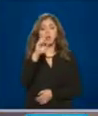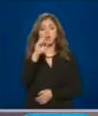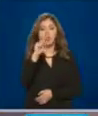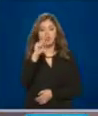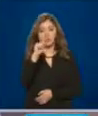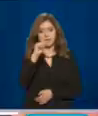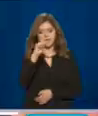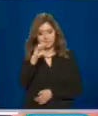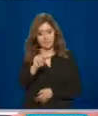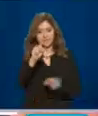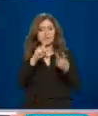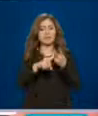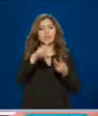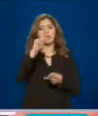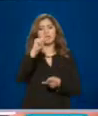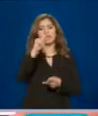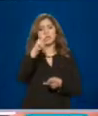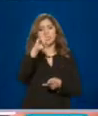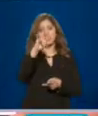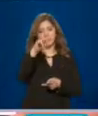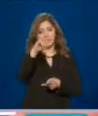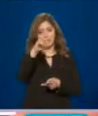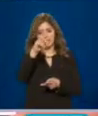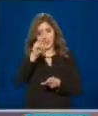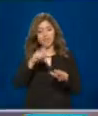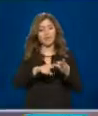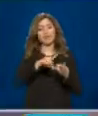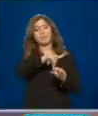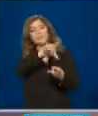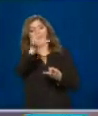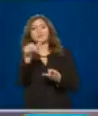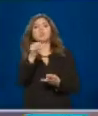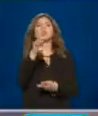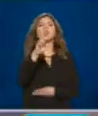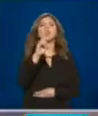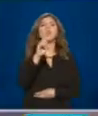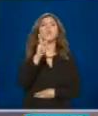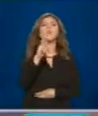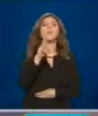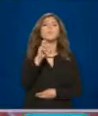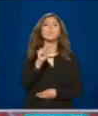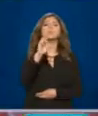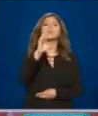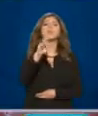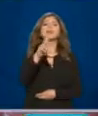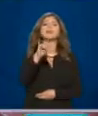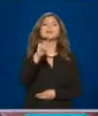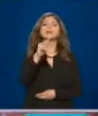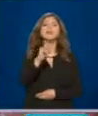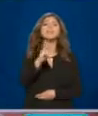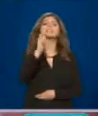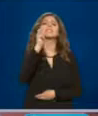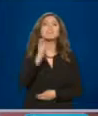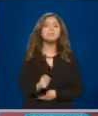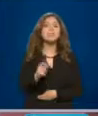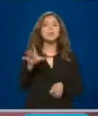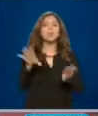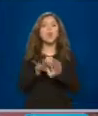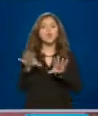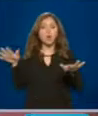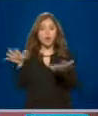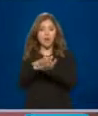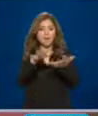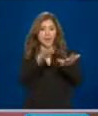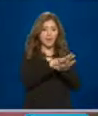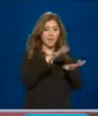Trinidad, el siguiente jueves se celebra la fiesta de Corpus Christi, que es una fiesta móvil. Siempre. Ah, sí, o